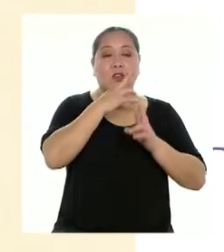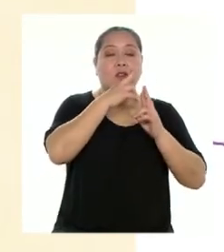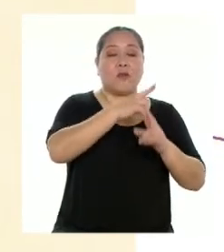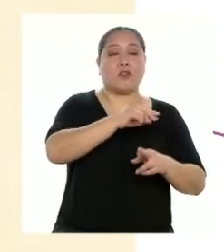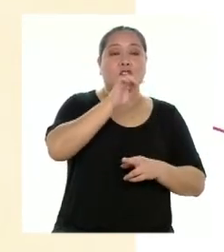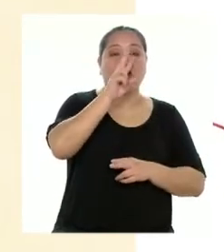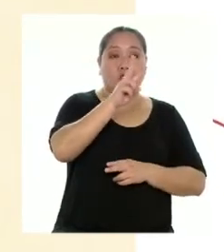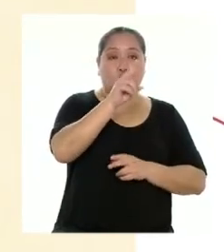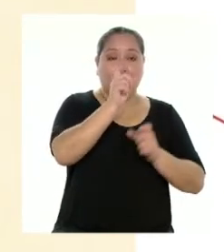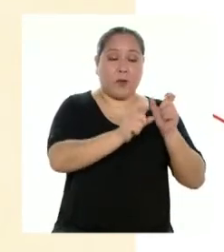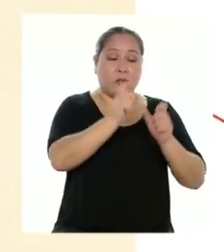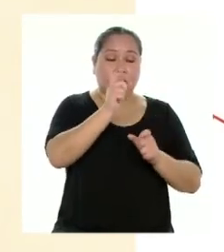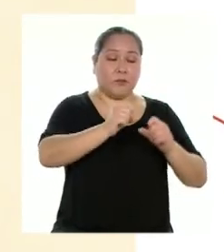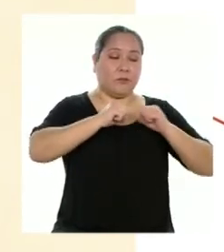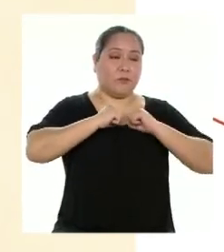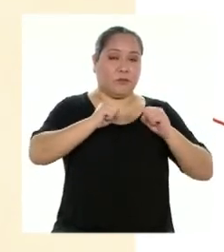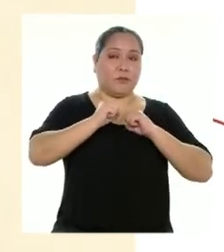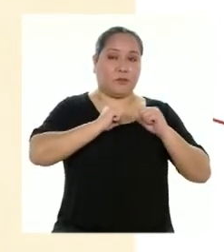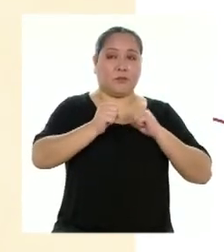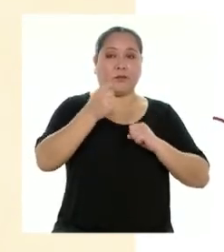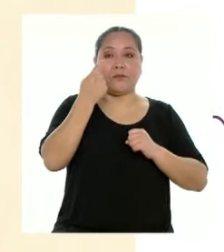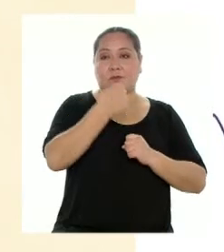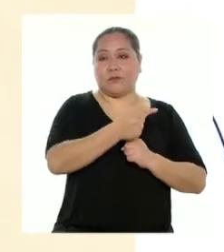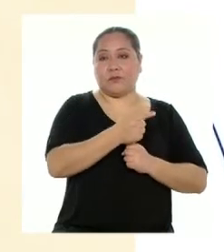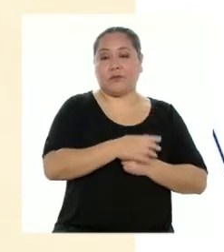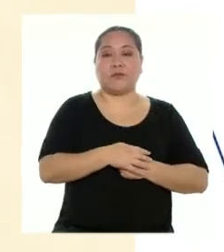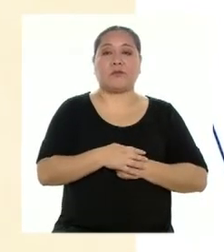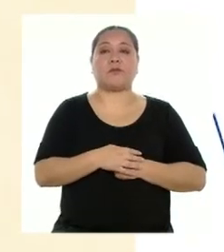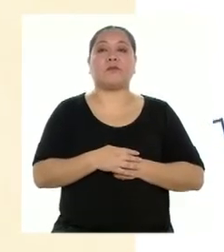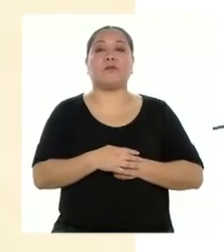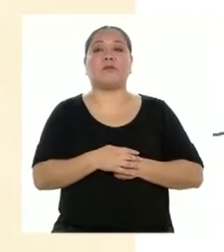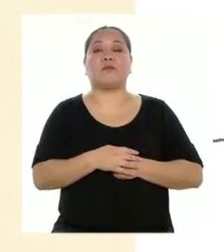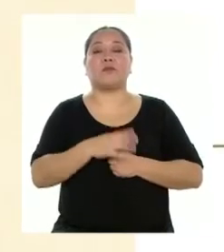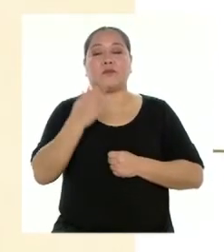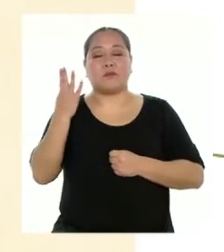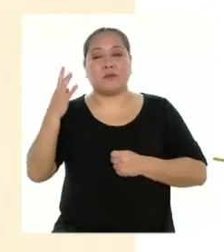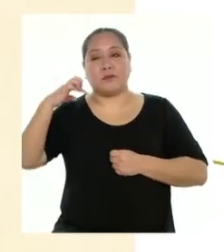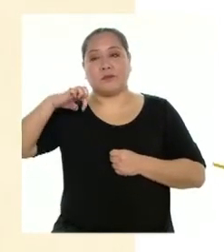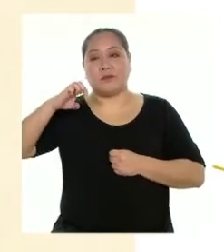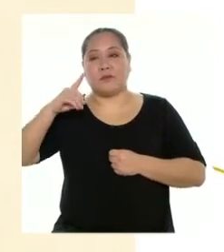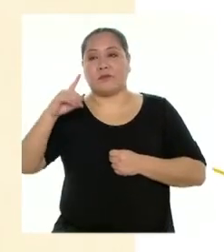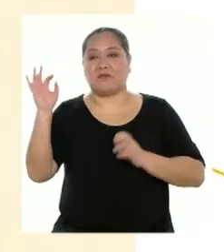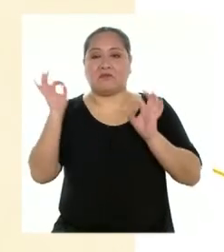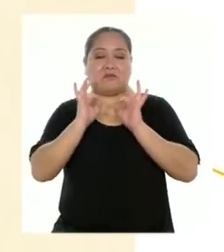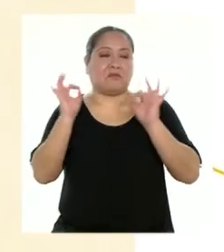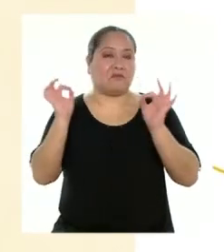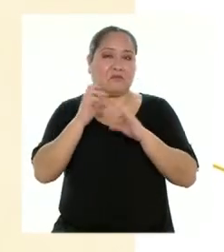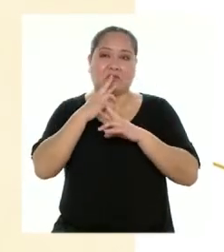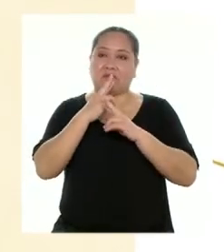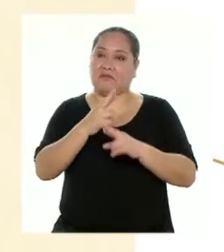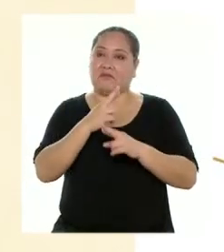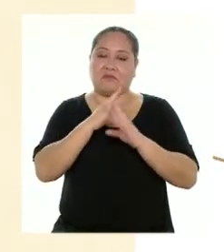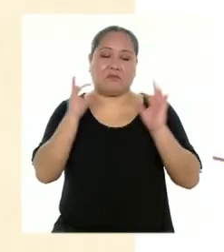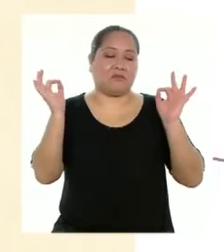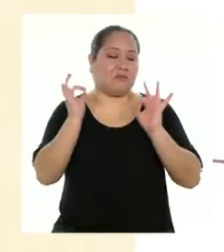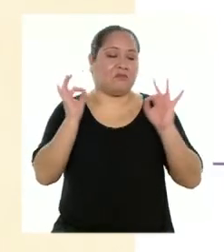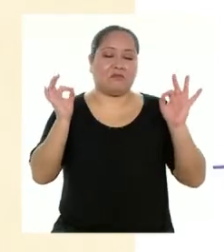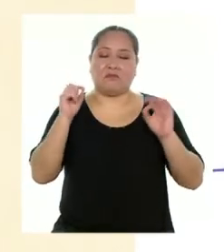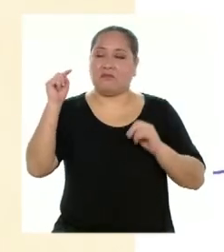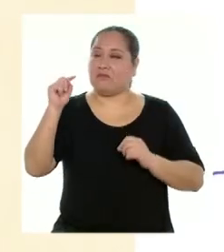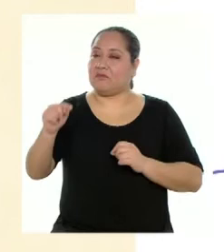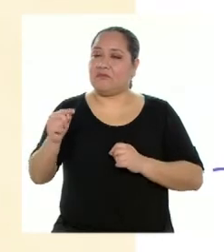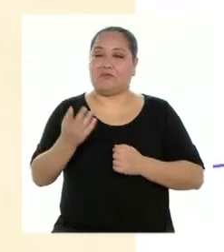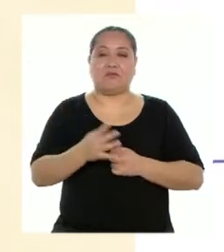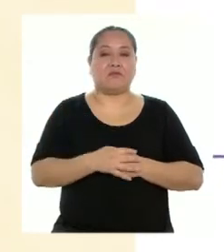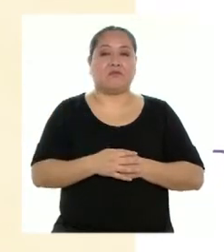respondieron que sí realizan actividad física en la frecuencia señalada. En la de Pedro, ninguno respondió que realiza actividad física en